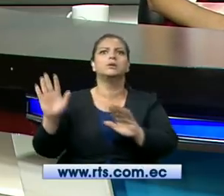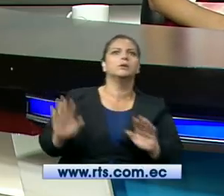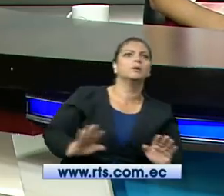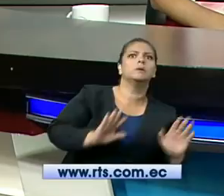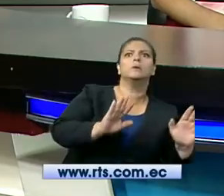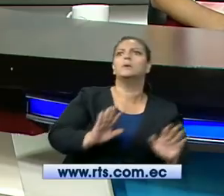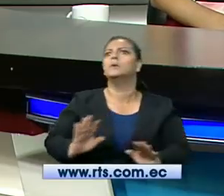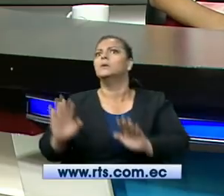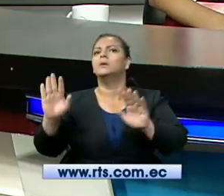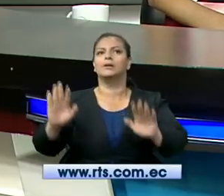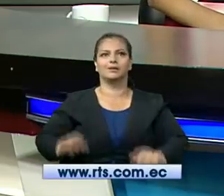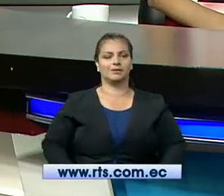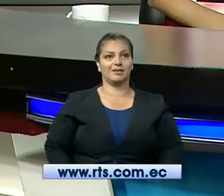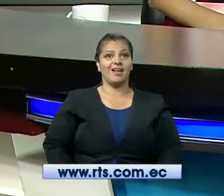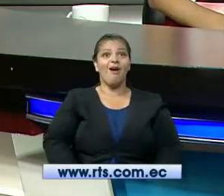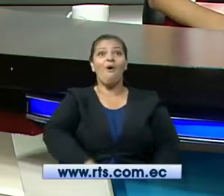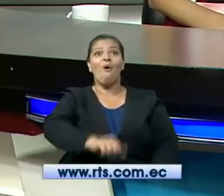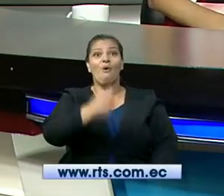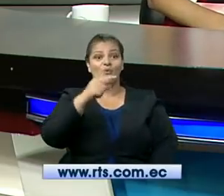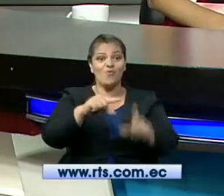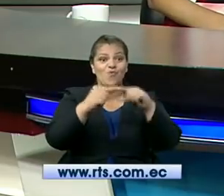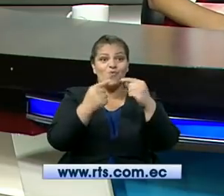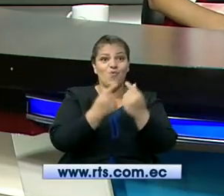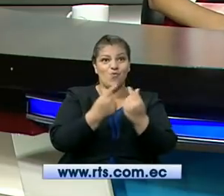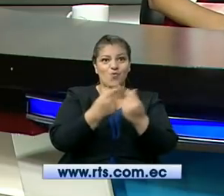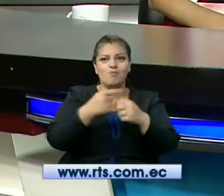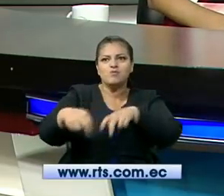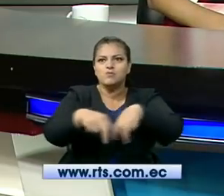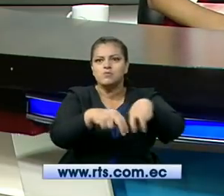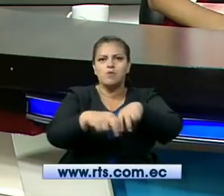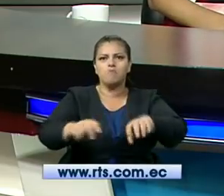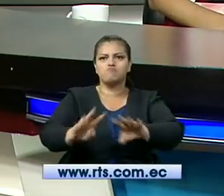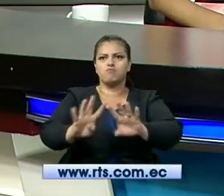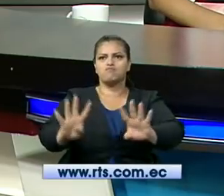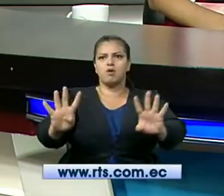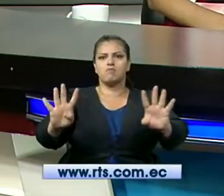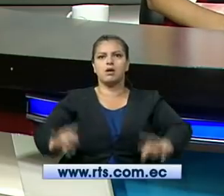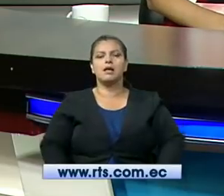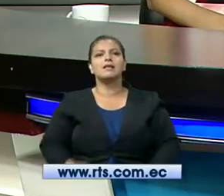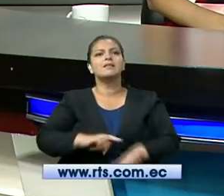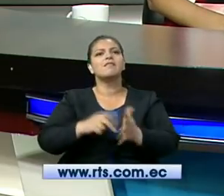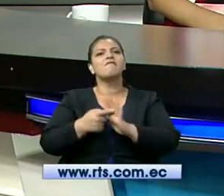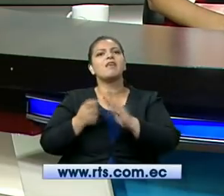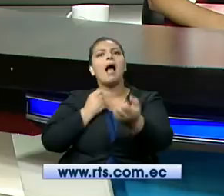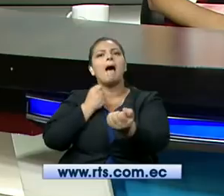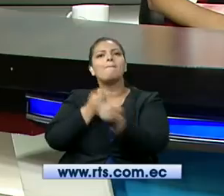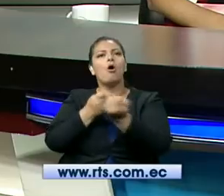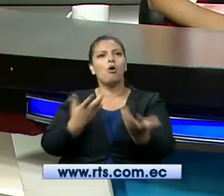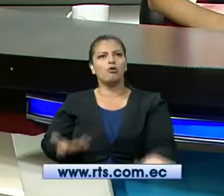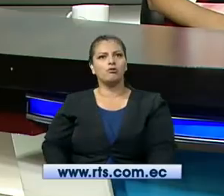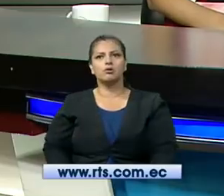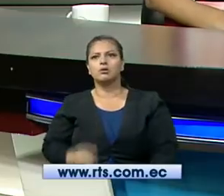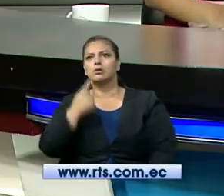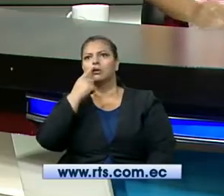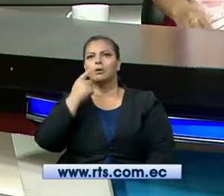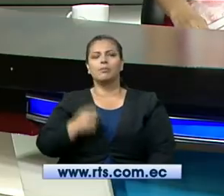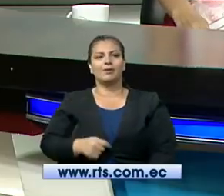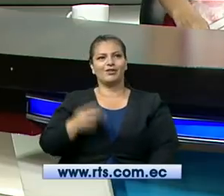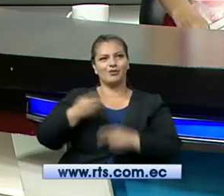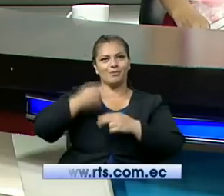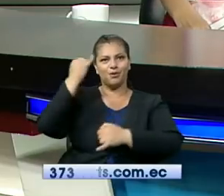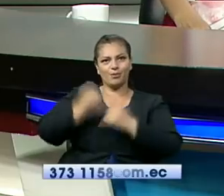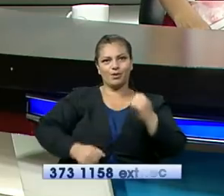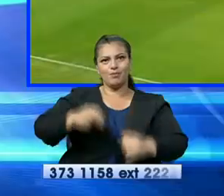terrible y que era de turbia o de paso o sea que era medio gol cuando ya muchos ponía la pelota era medio